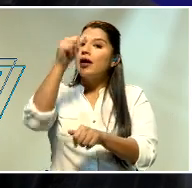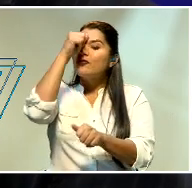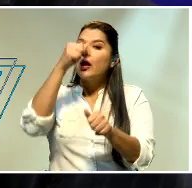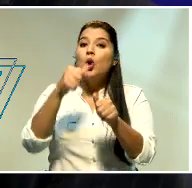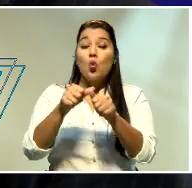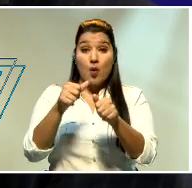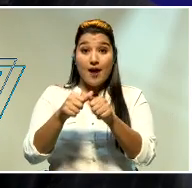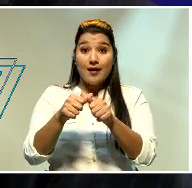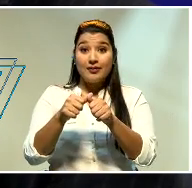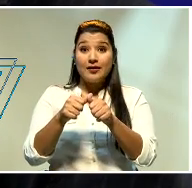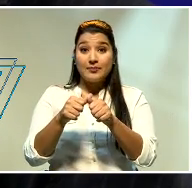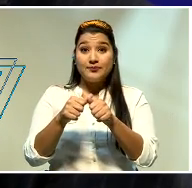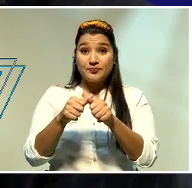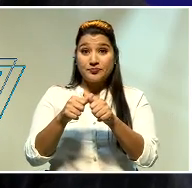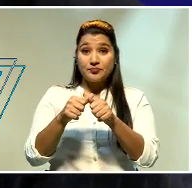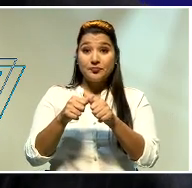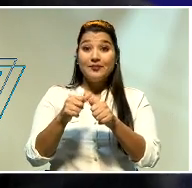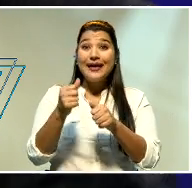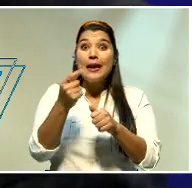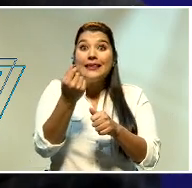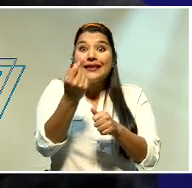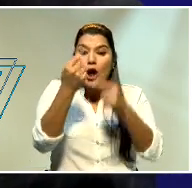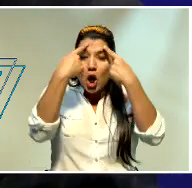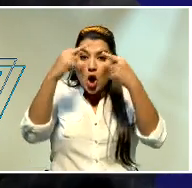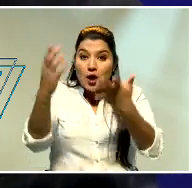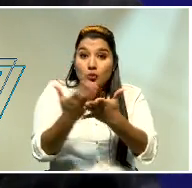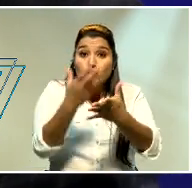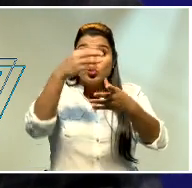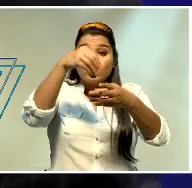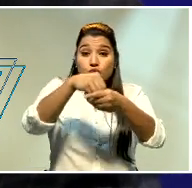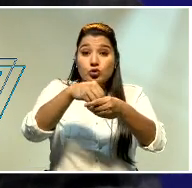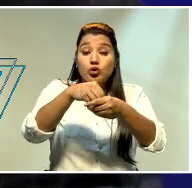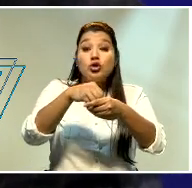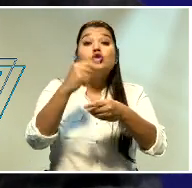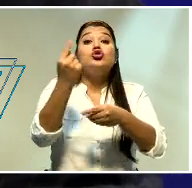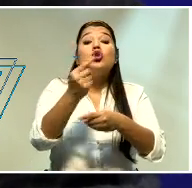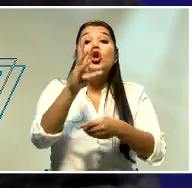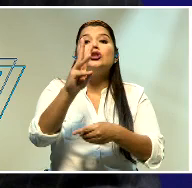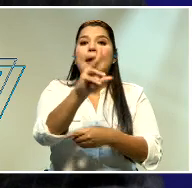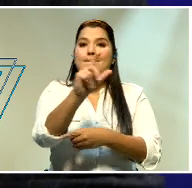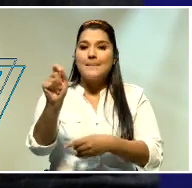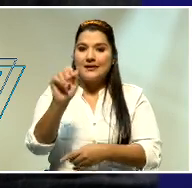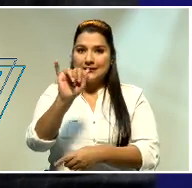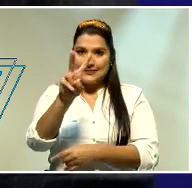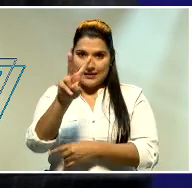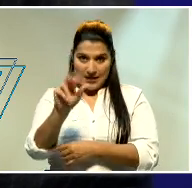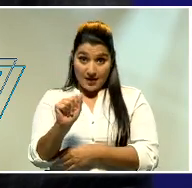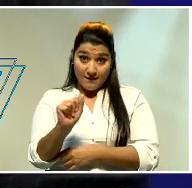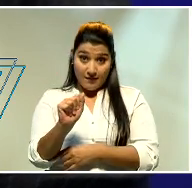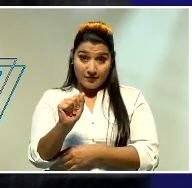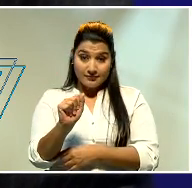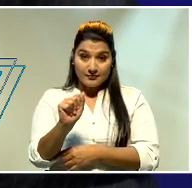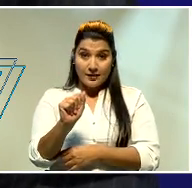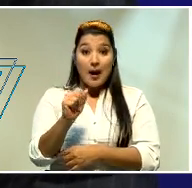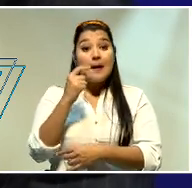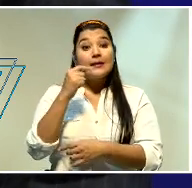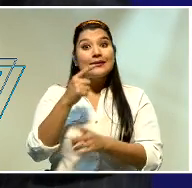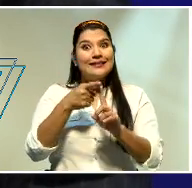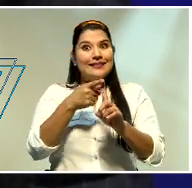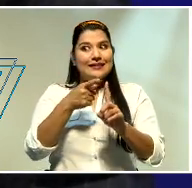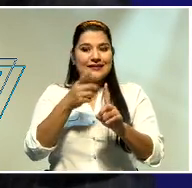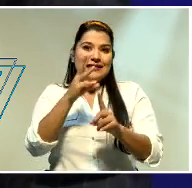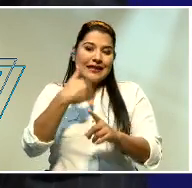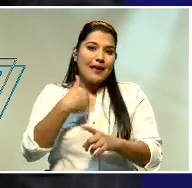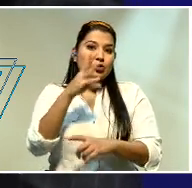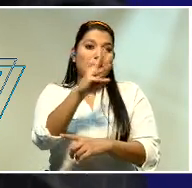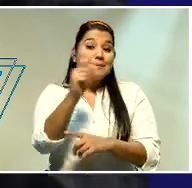esas cifras históricas de recaudación son a partir de 6 meses del IVA principalmente y de implementación de la reforma. Lo que quiere